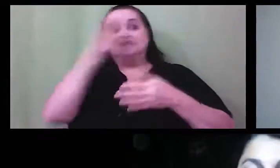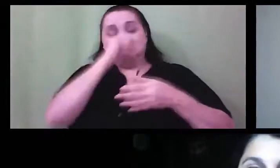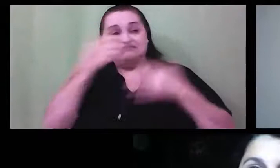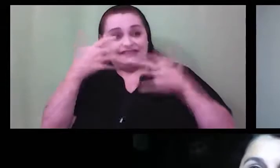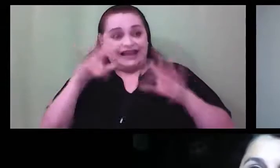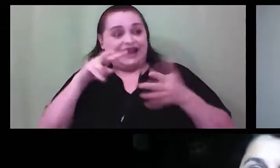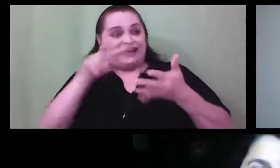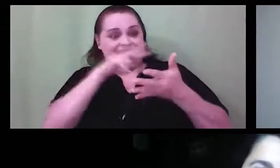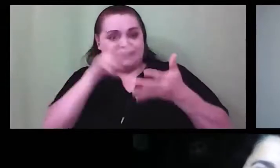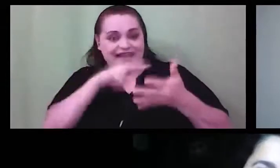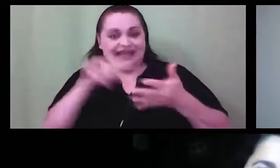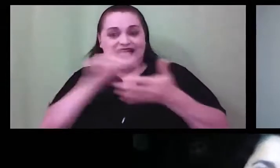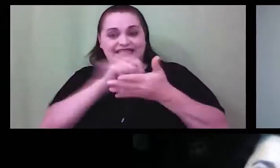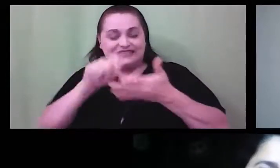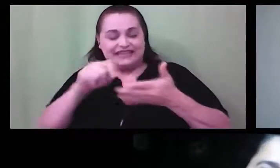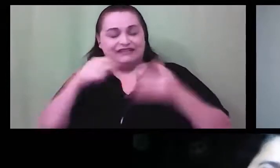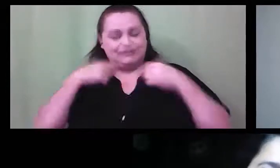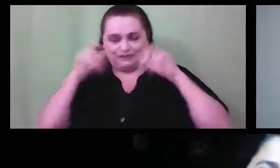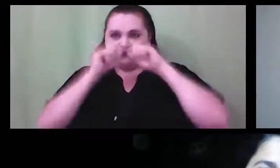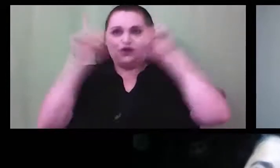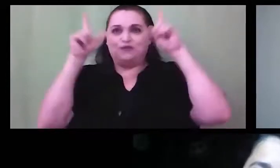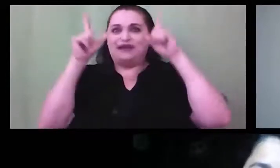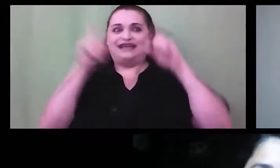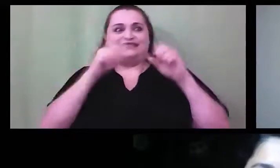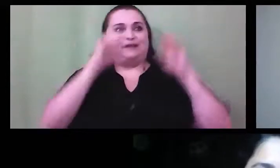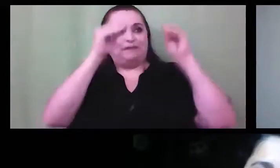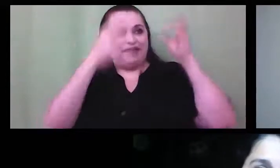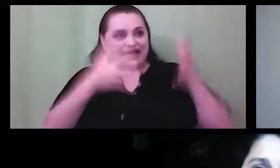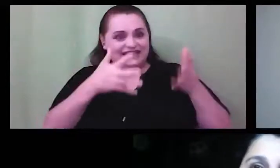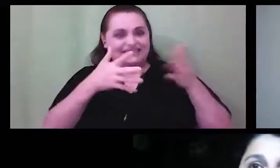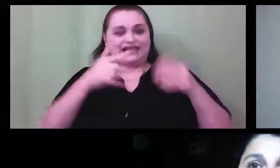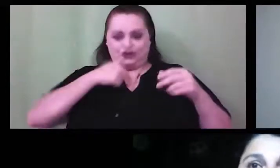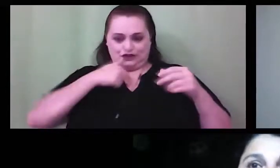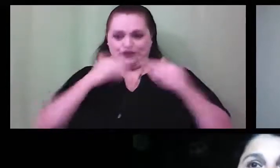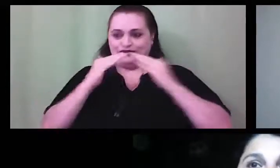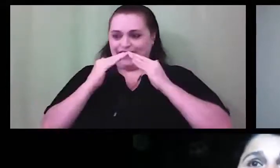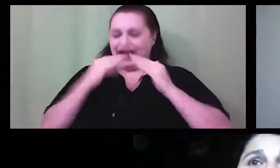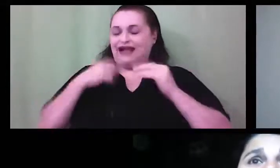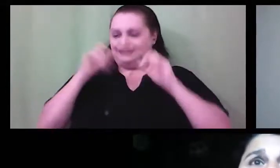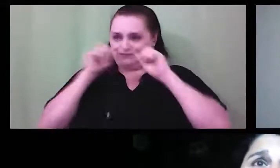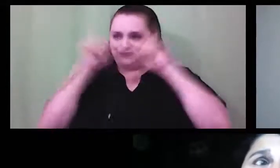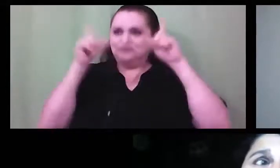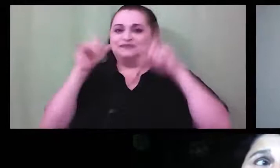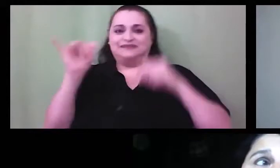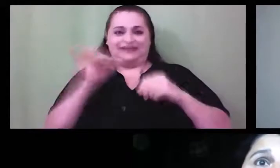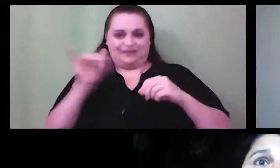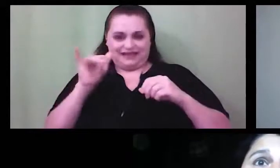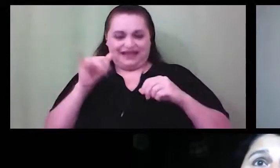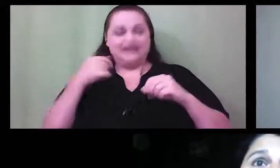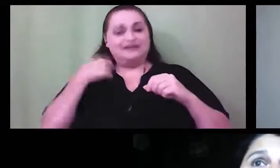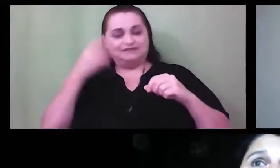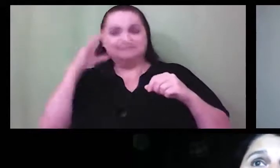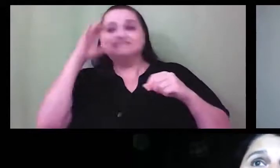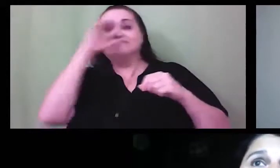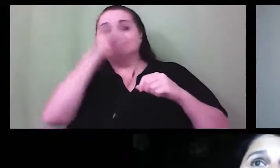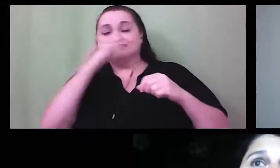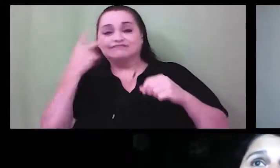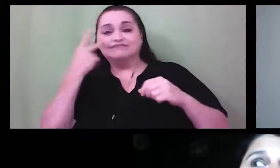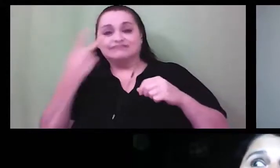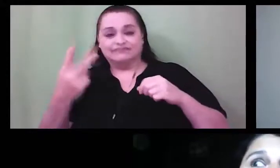sea, fue una sorpresa tanto para las maestras como para nosotros en casa, y de ahí vimos